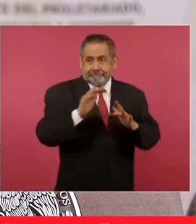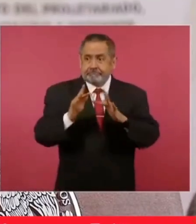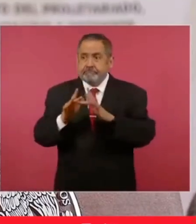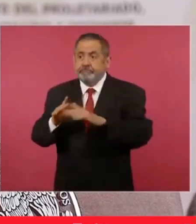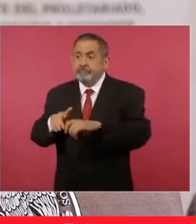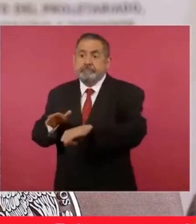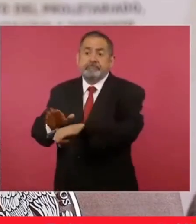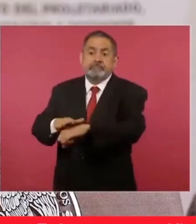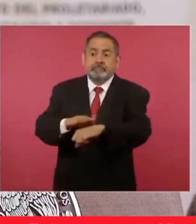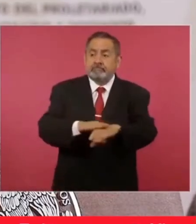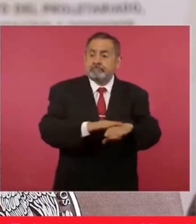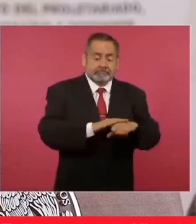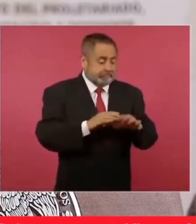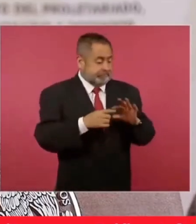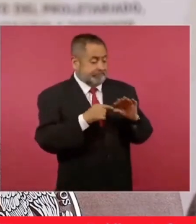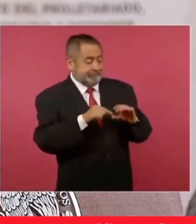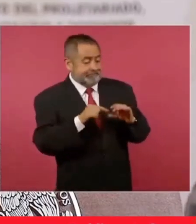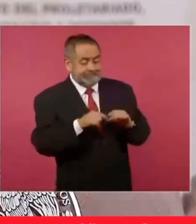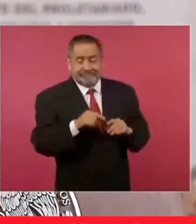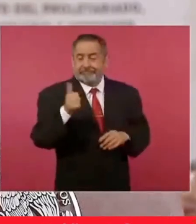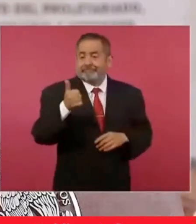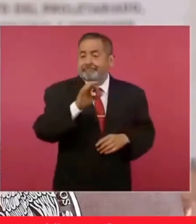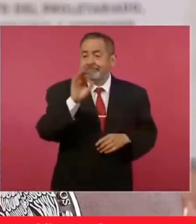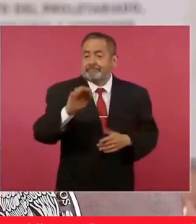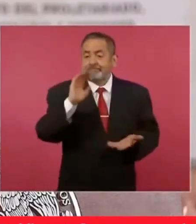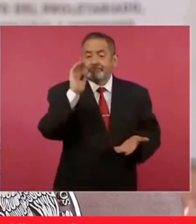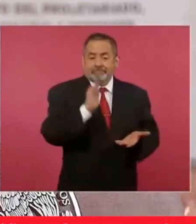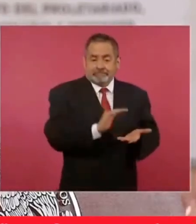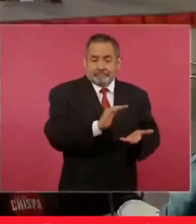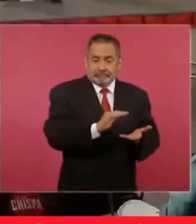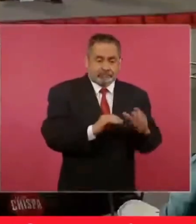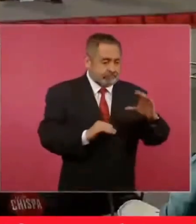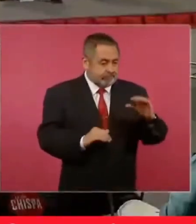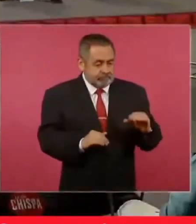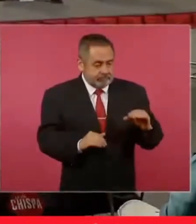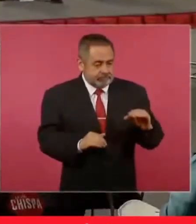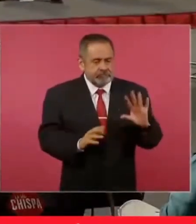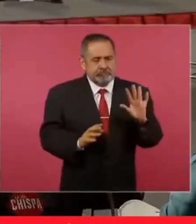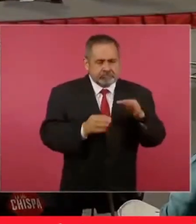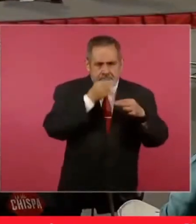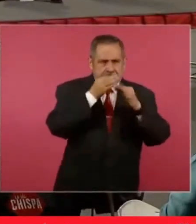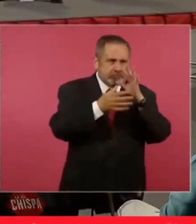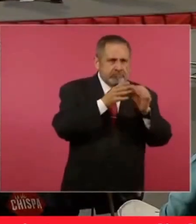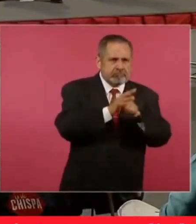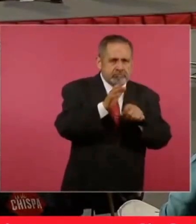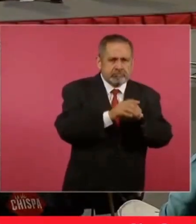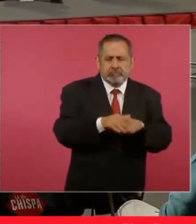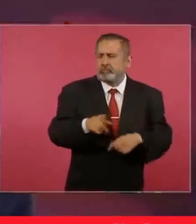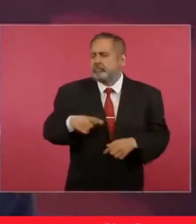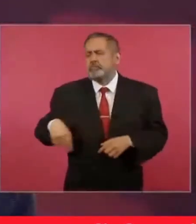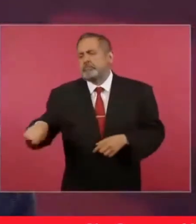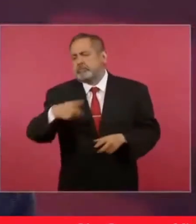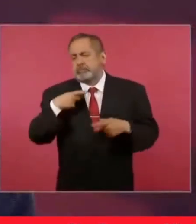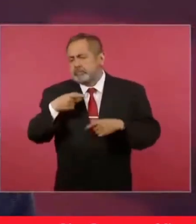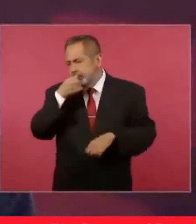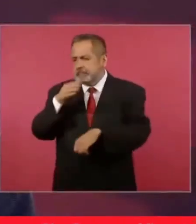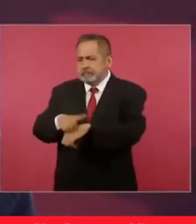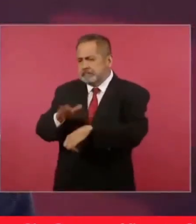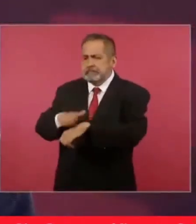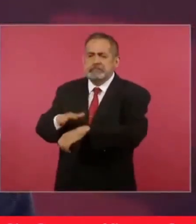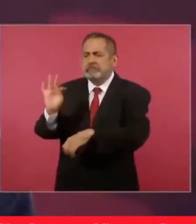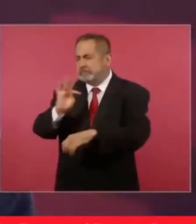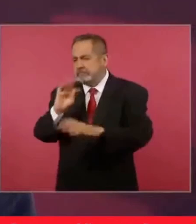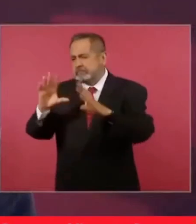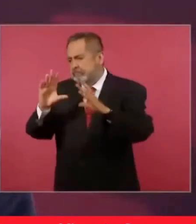problema y les decimos en detalle cuál es el problema. Al público en general solo emitimos la alerta como tal. Y les digo, esa es